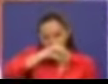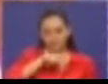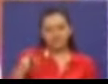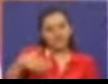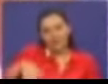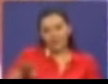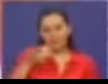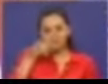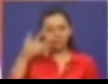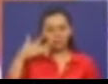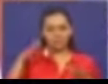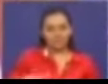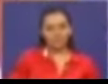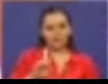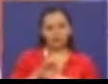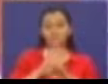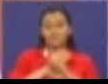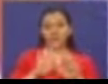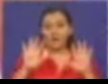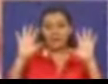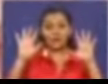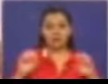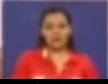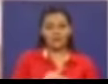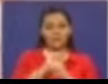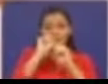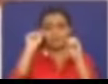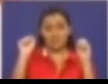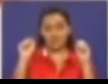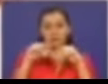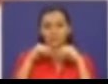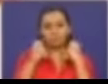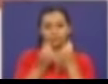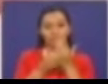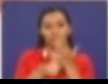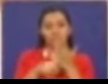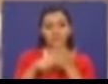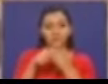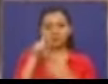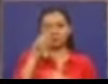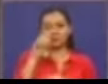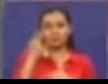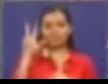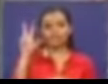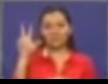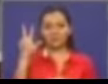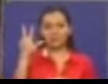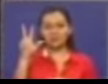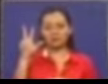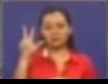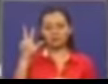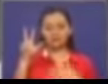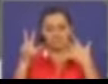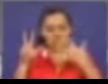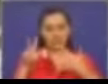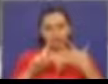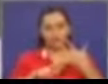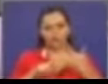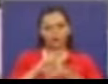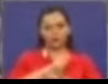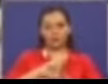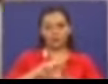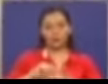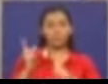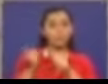Amazonía. Luego a las 10 de la mañana tuvimos el gabinete itinerante número 103 y el quinto aquí en Napo, el